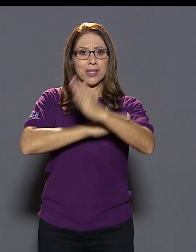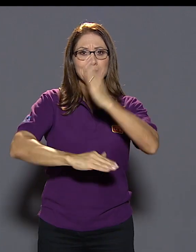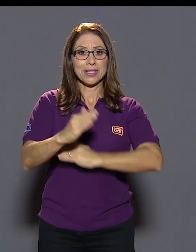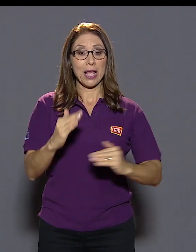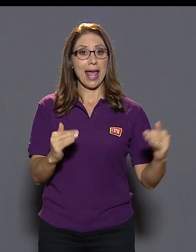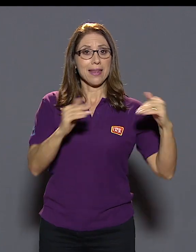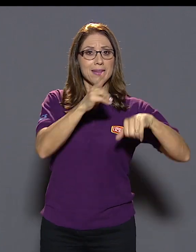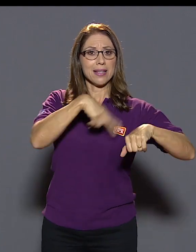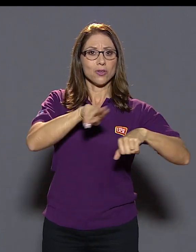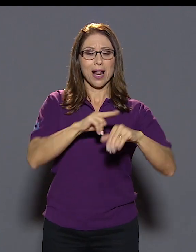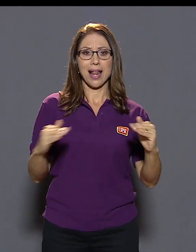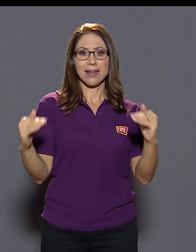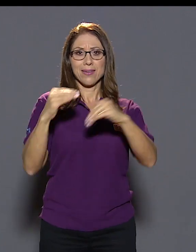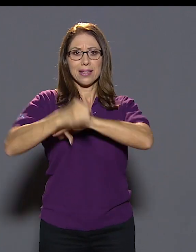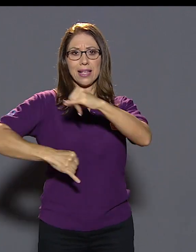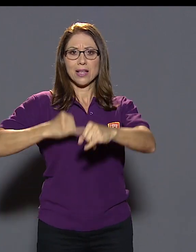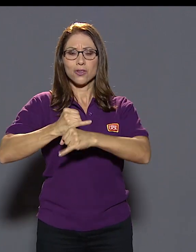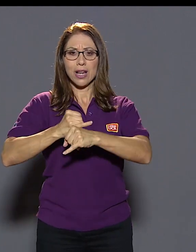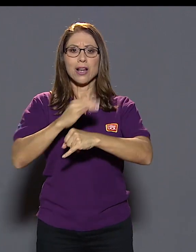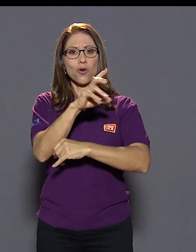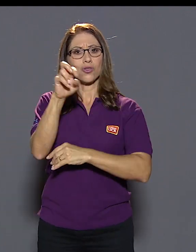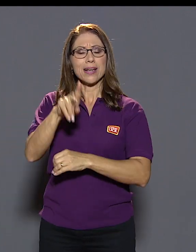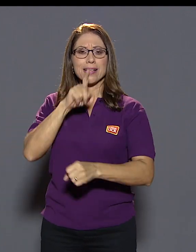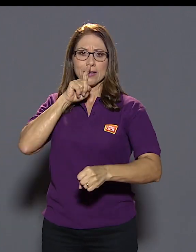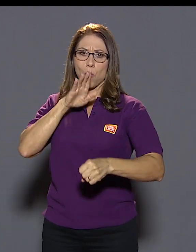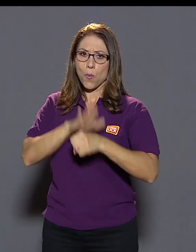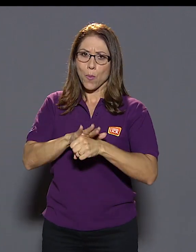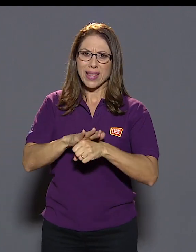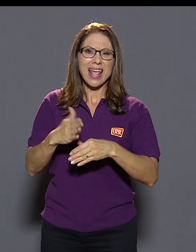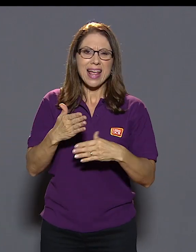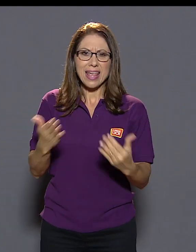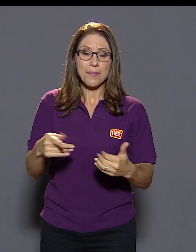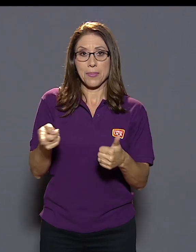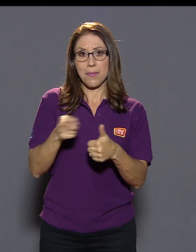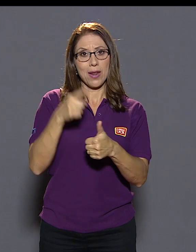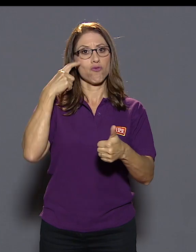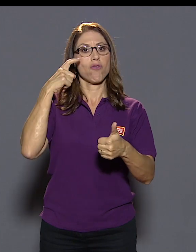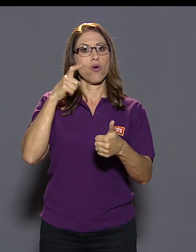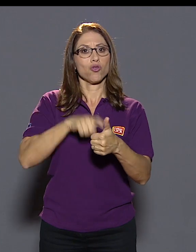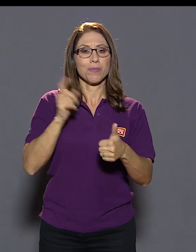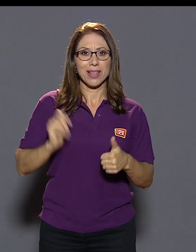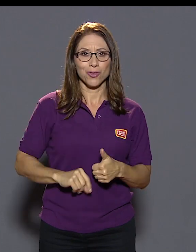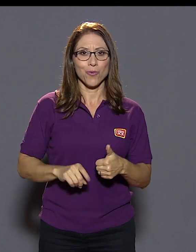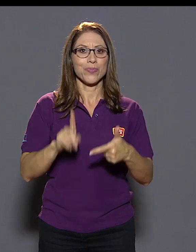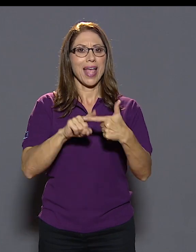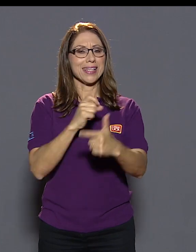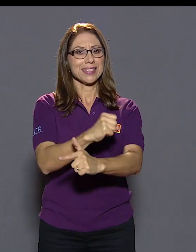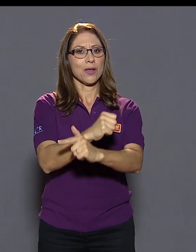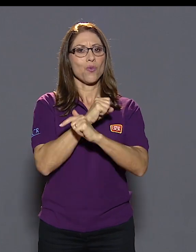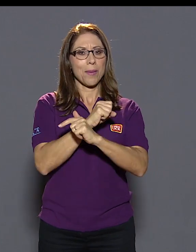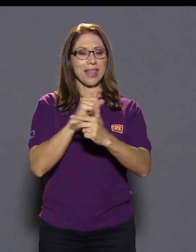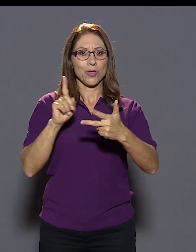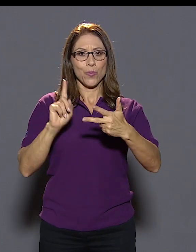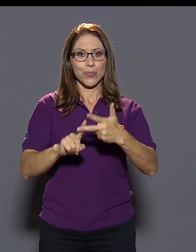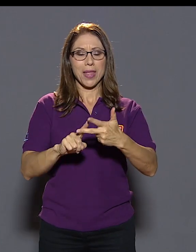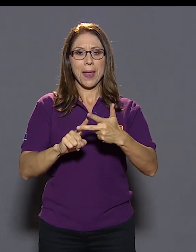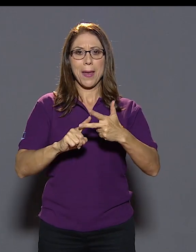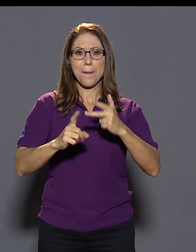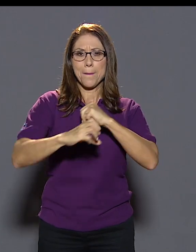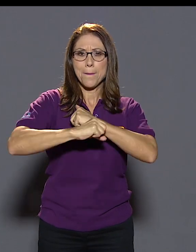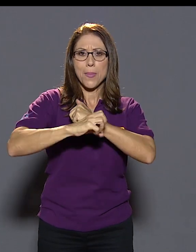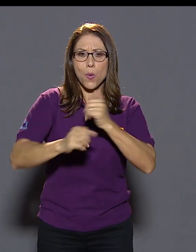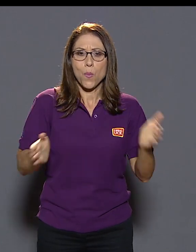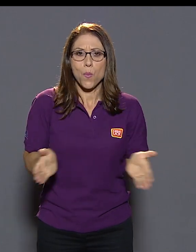compromete, tanto a nivel nacional como internacional, al aseguramiento, primero el reconocimiento, al aseguramiento y a la promoción de todos los